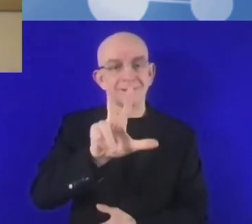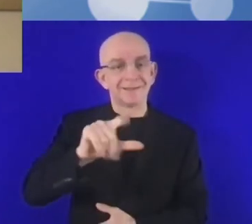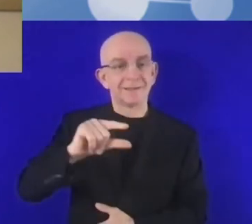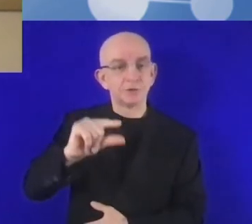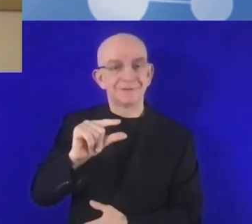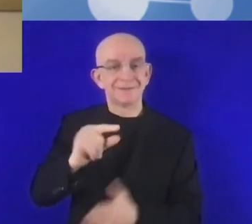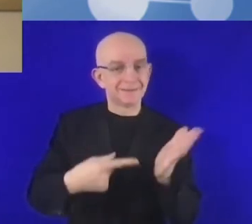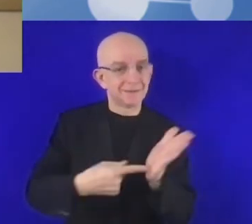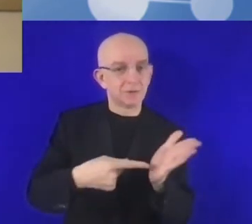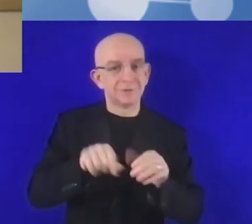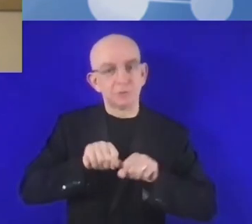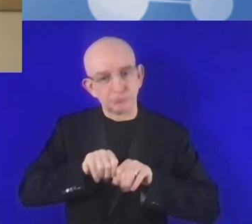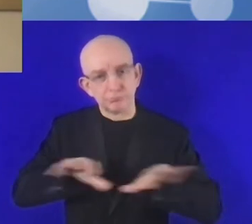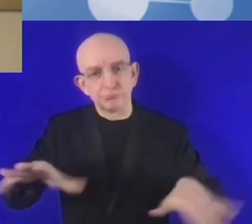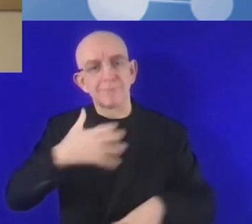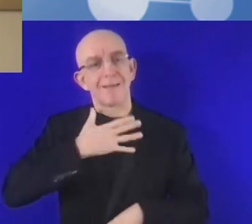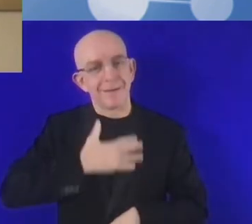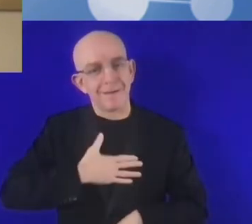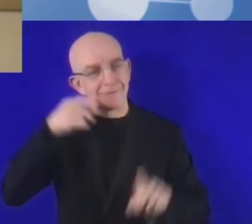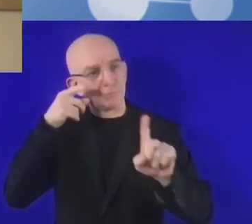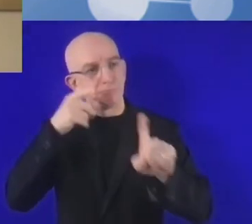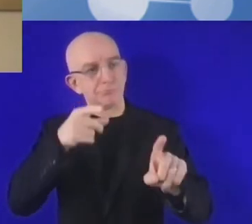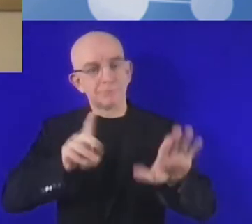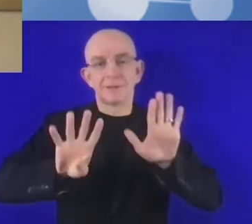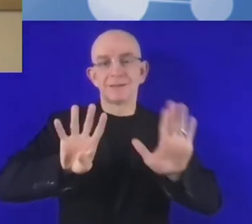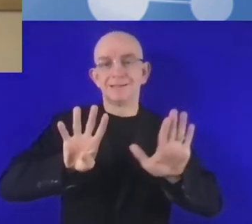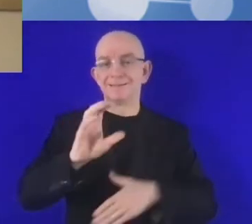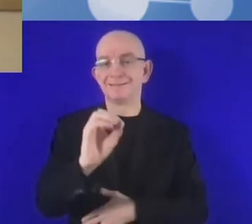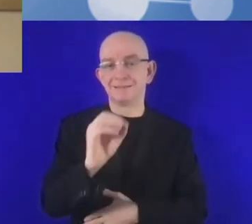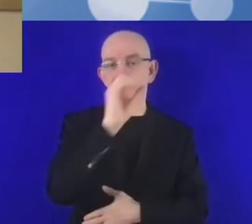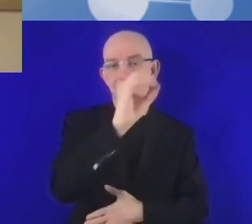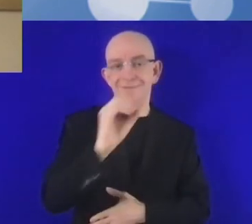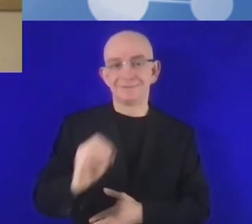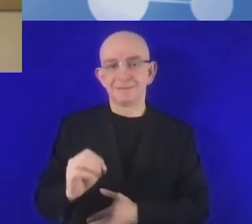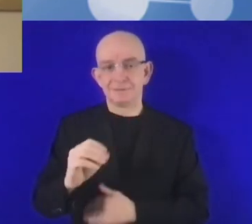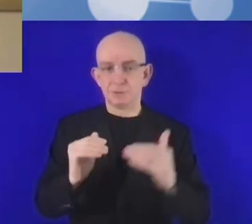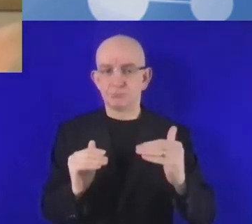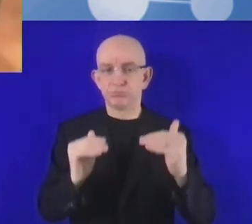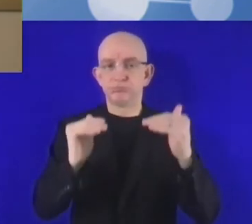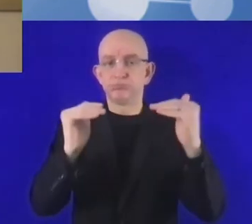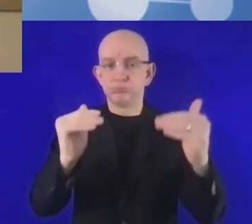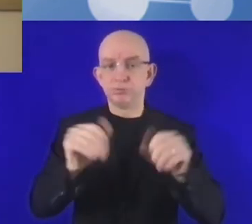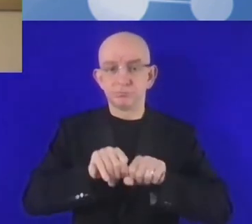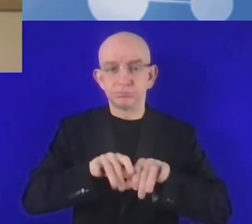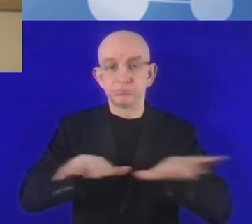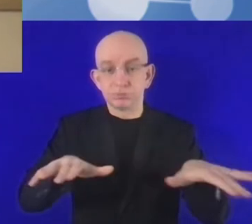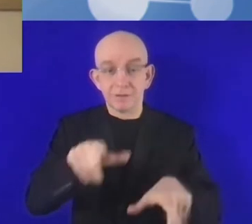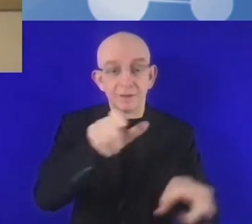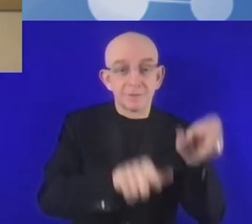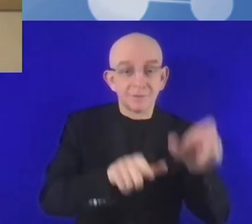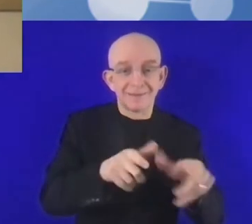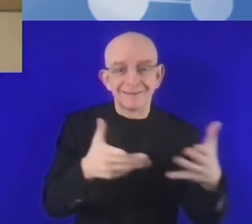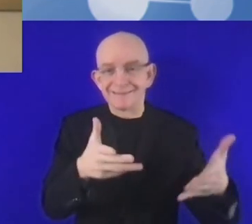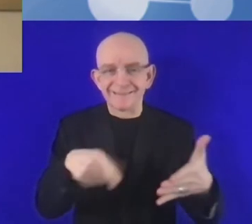presentes hasta un 90% de los usuarios tengan acceso por lo menos a la tecnología de